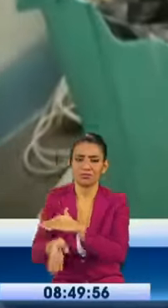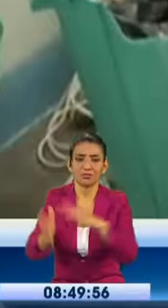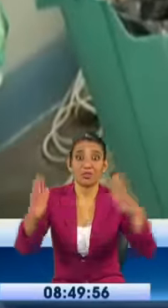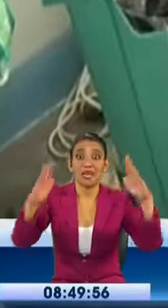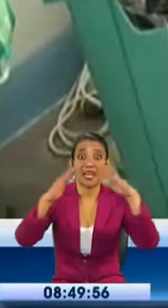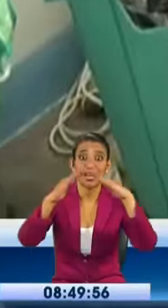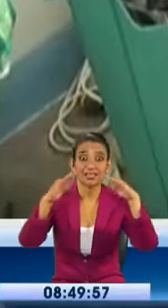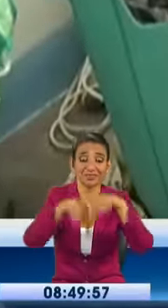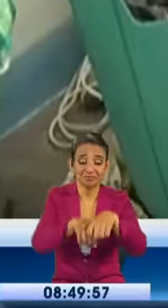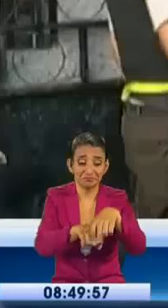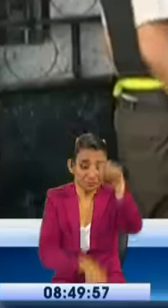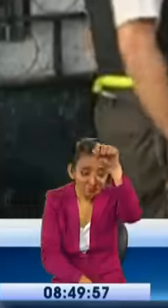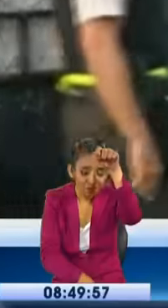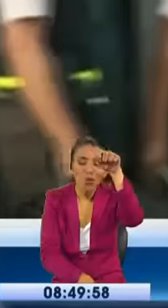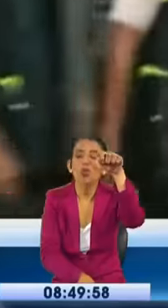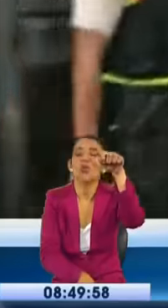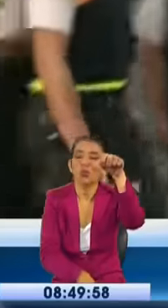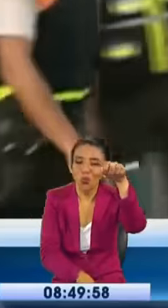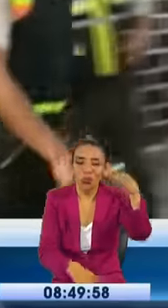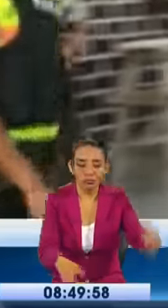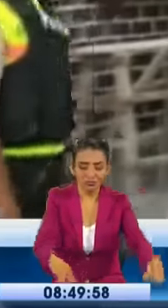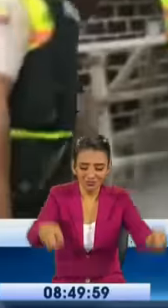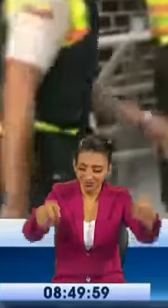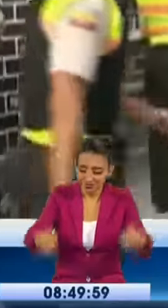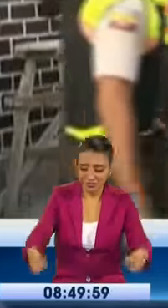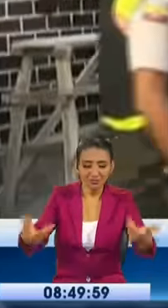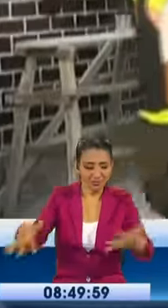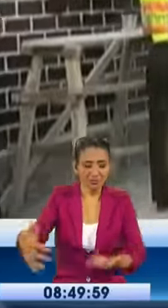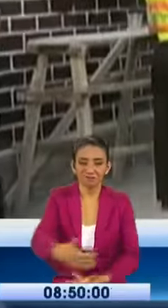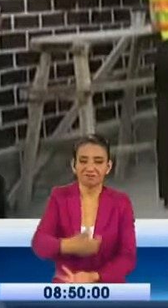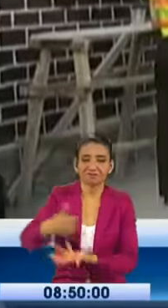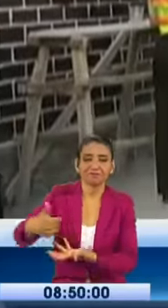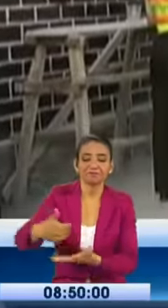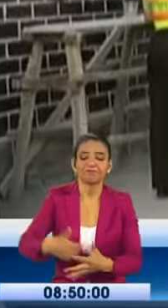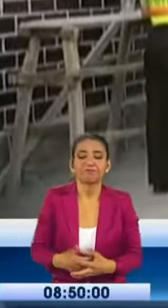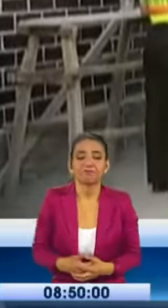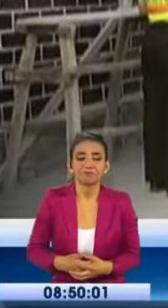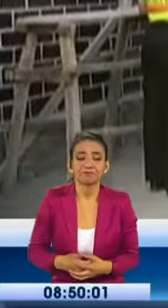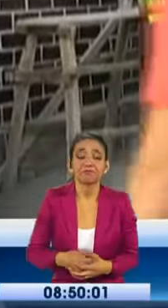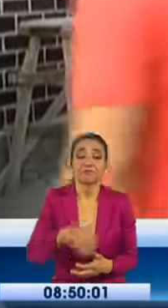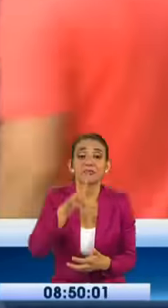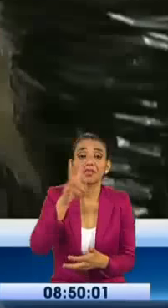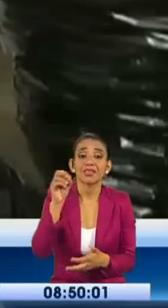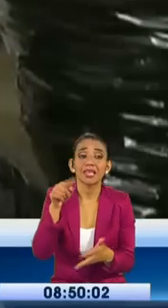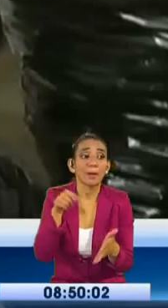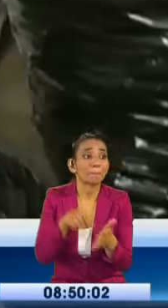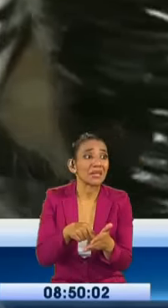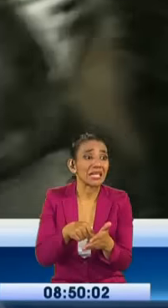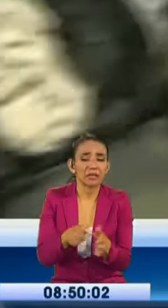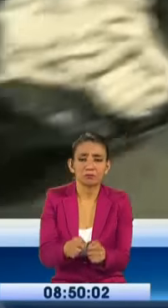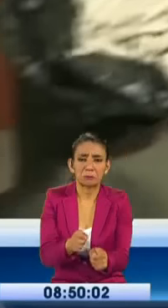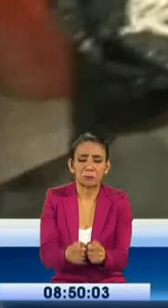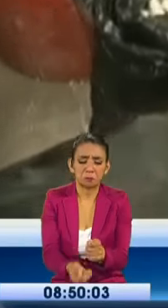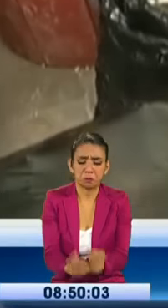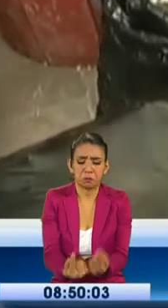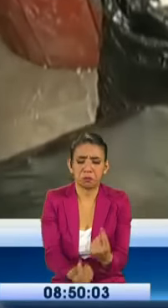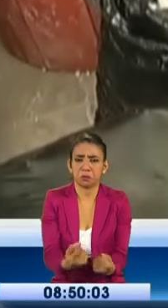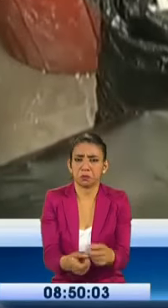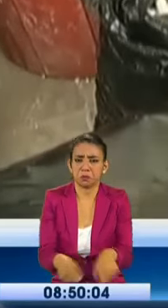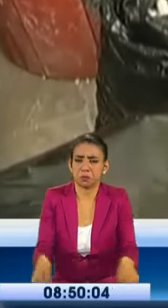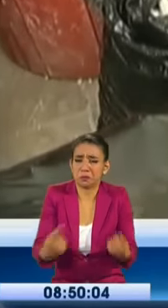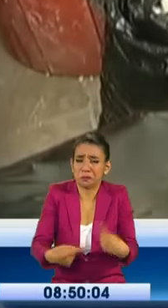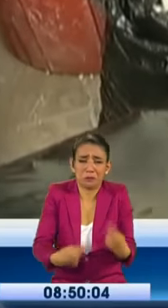domicilio encontraron lo que buscaban desde semanas atrás. Se trataba de más de 30.000 camaretas listas para